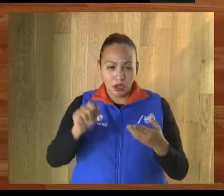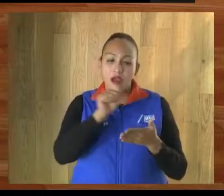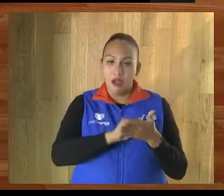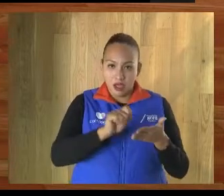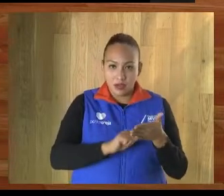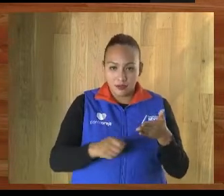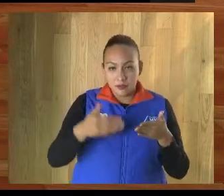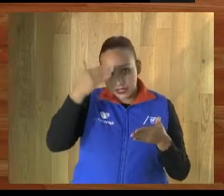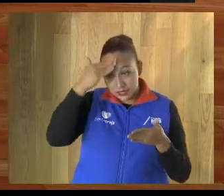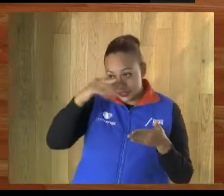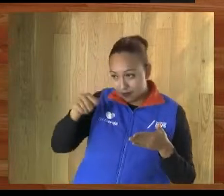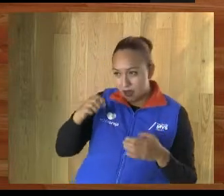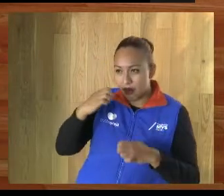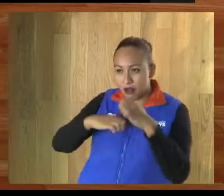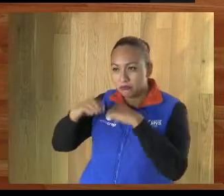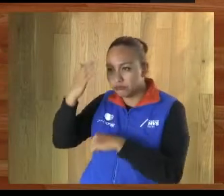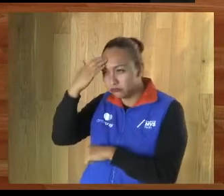reputación corporativa.